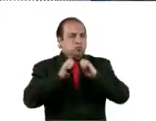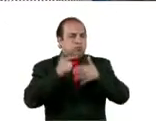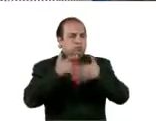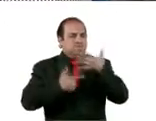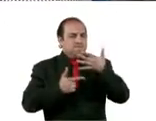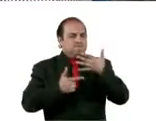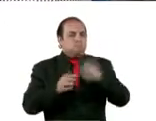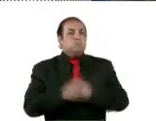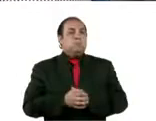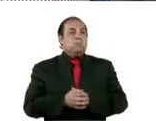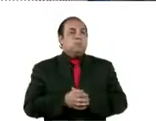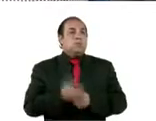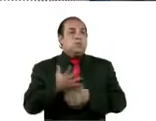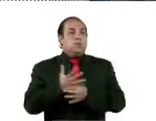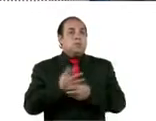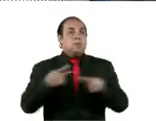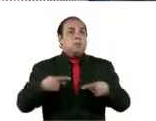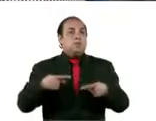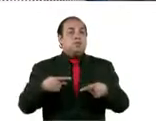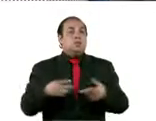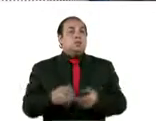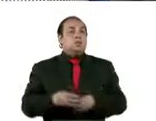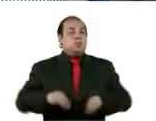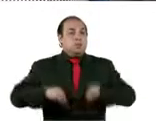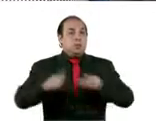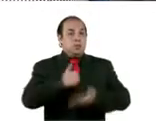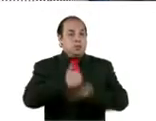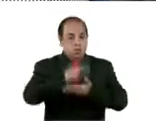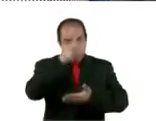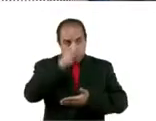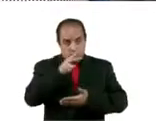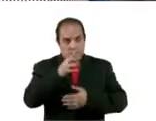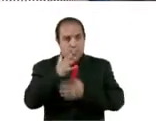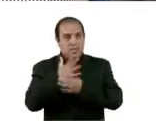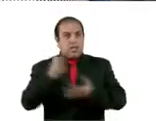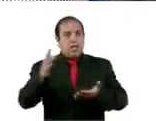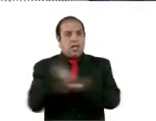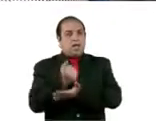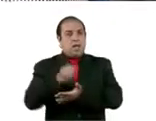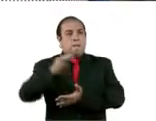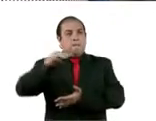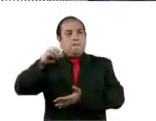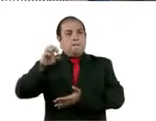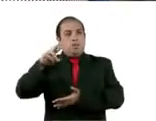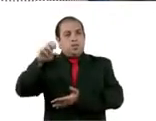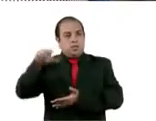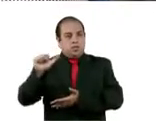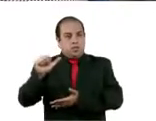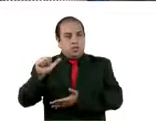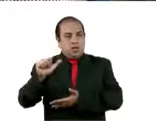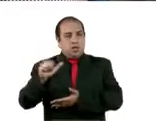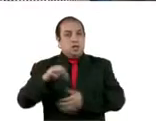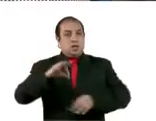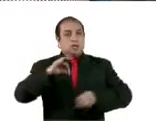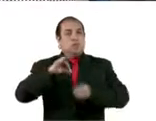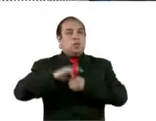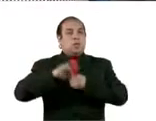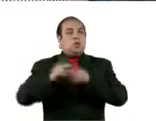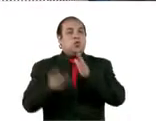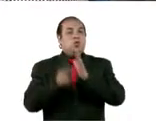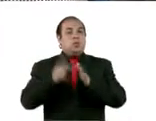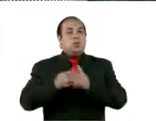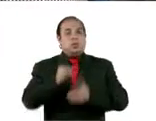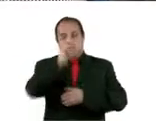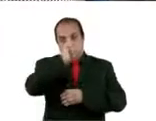le darían la victoria a Morena si fueran las elecciones precisamente para la jefatura de gobierno. Aquí la